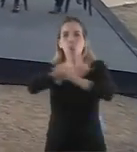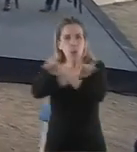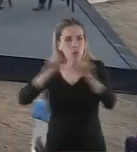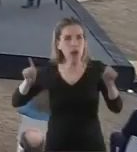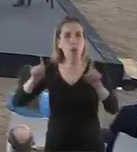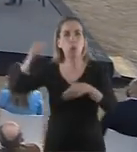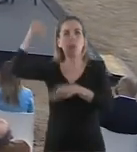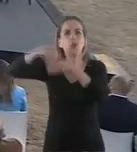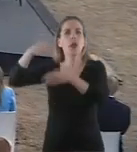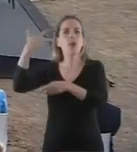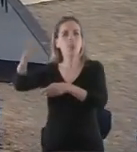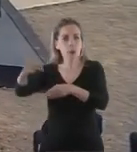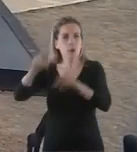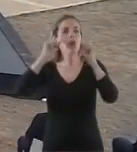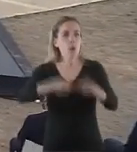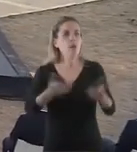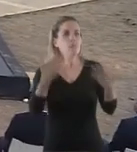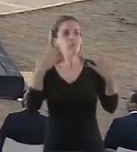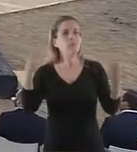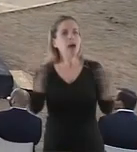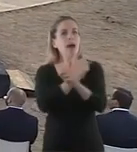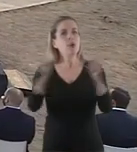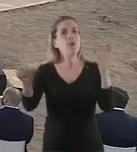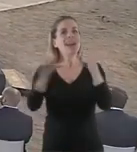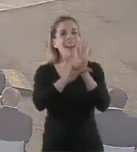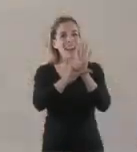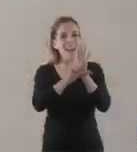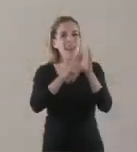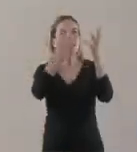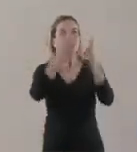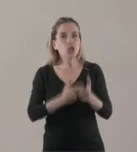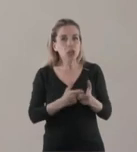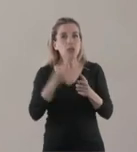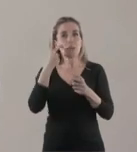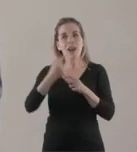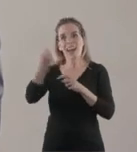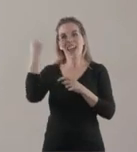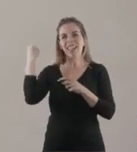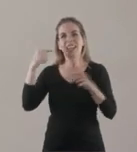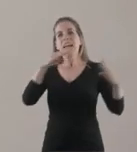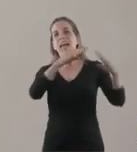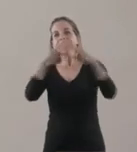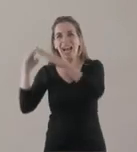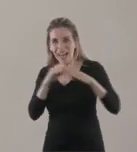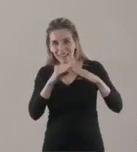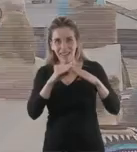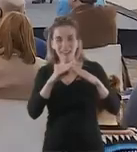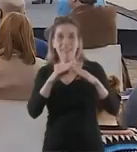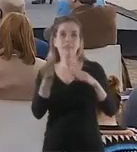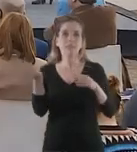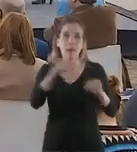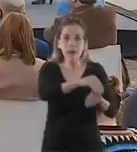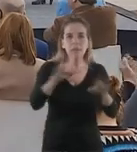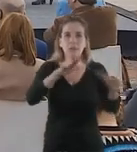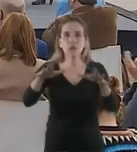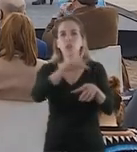ese proyecto que nos permitirá reiniciar estás y casi 100.000 viviendas en la